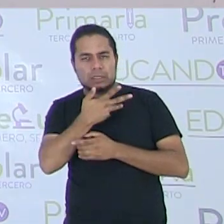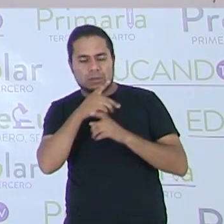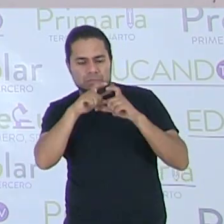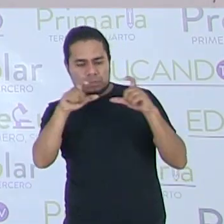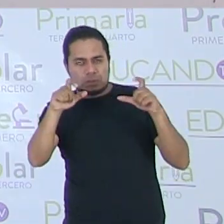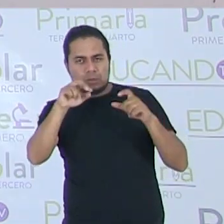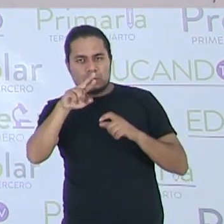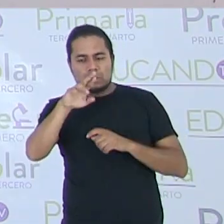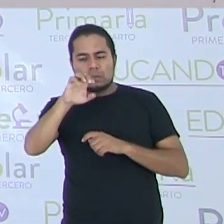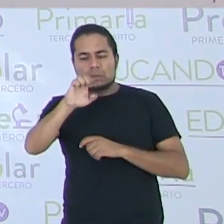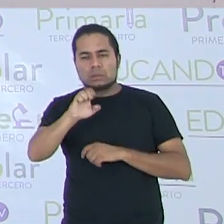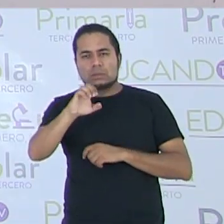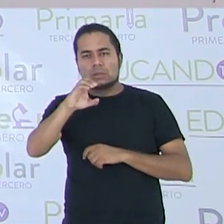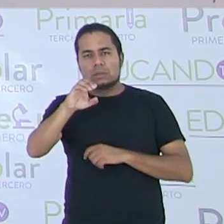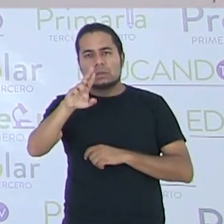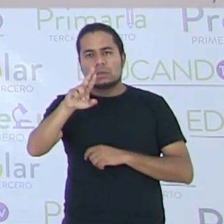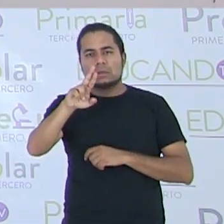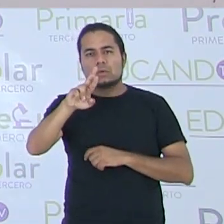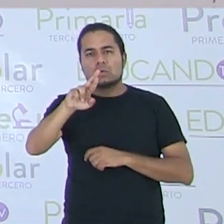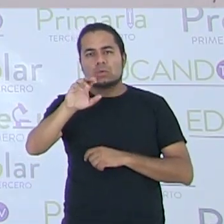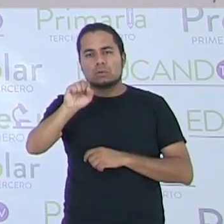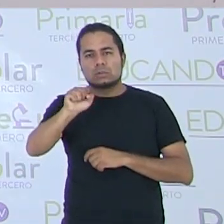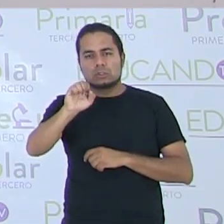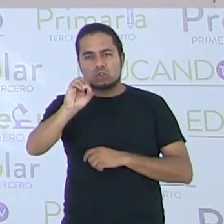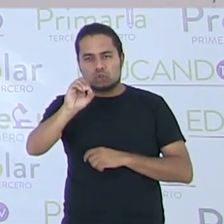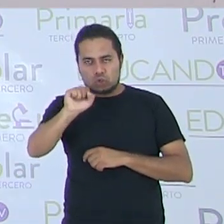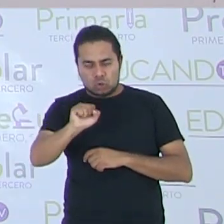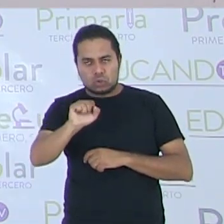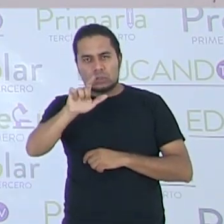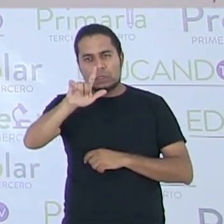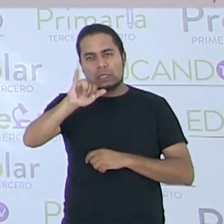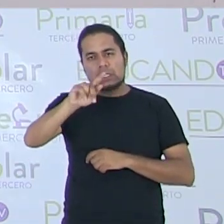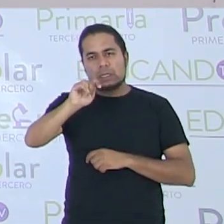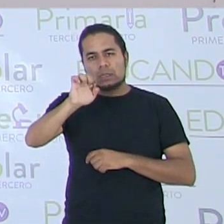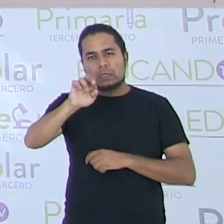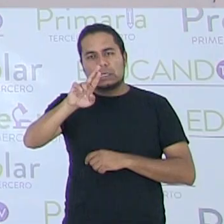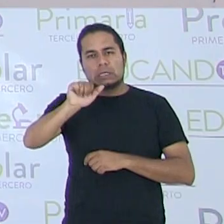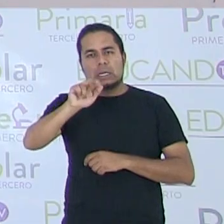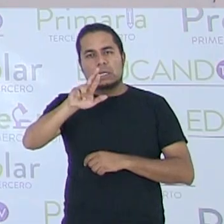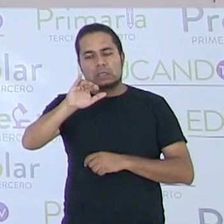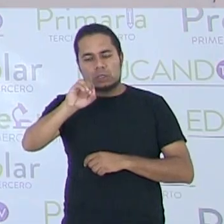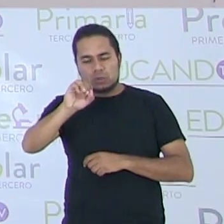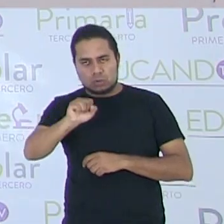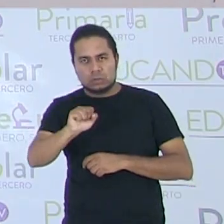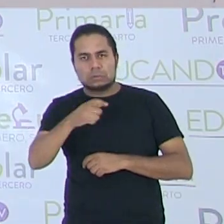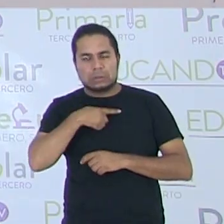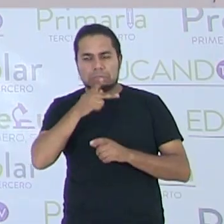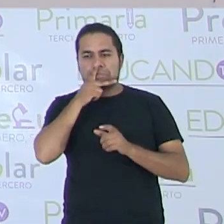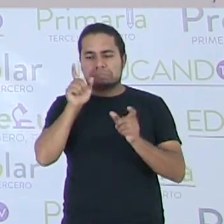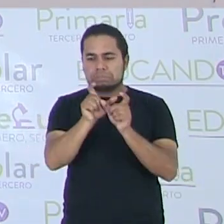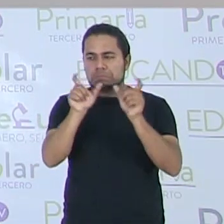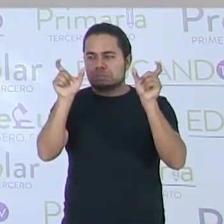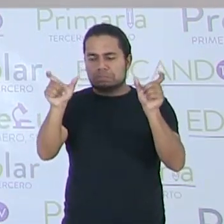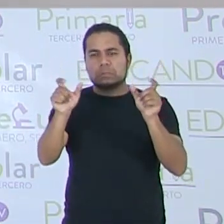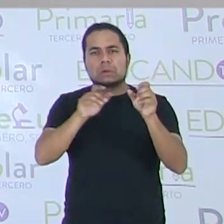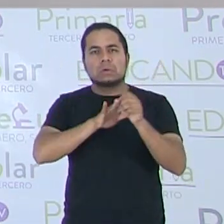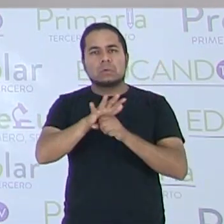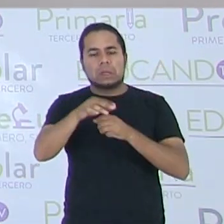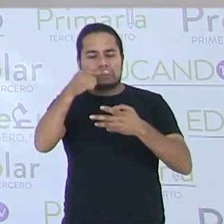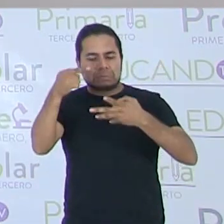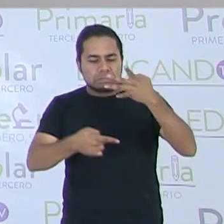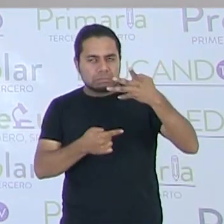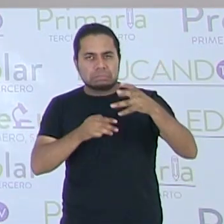recursos literarios. Vamos a ponerle una acá y otra acá. ¿Cuáles son